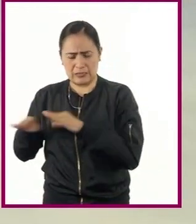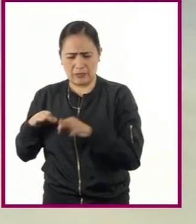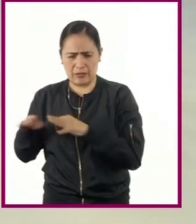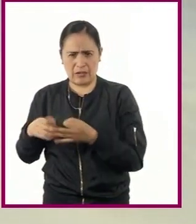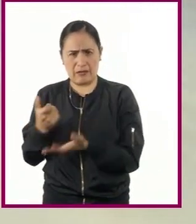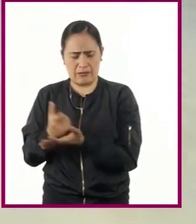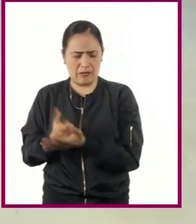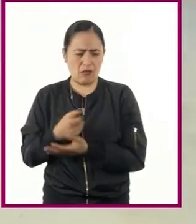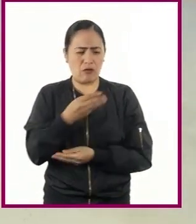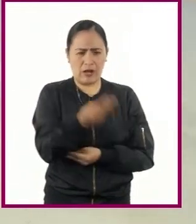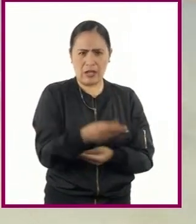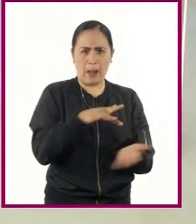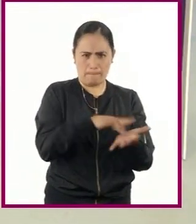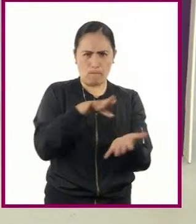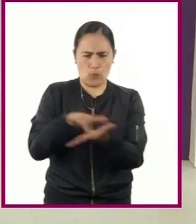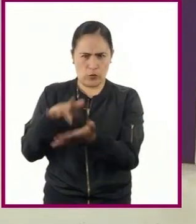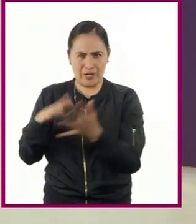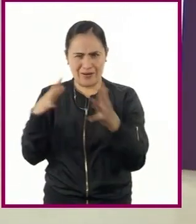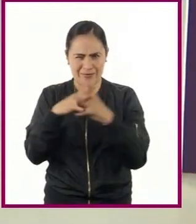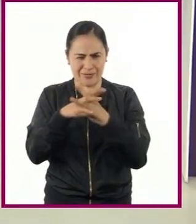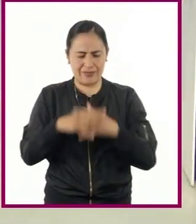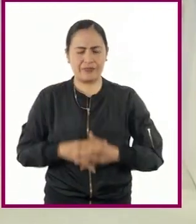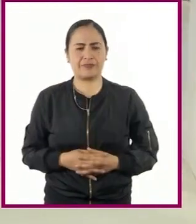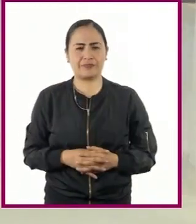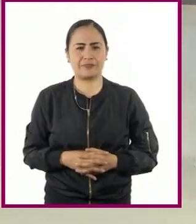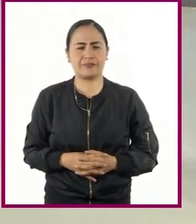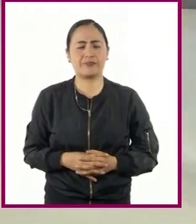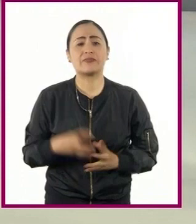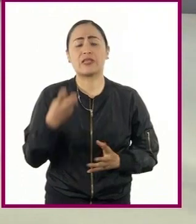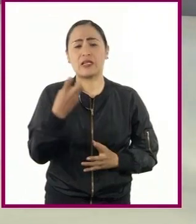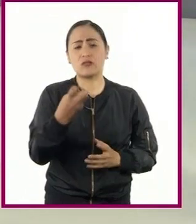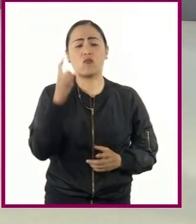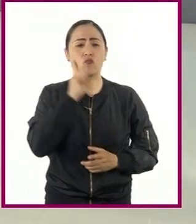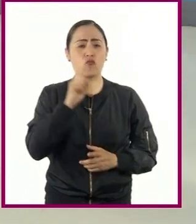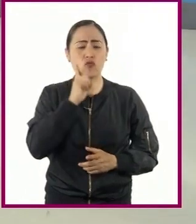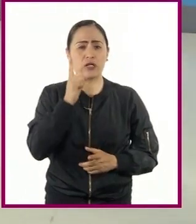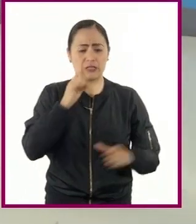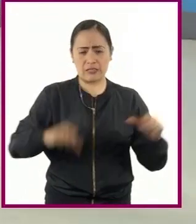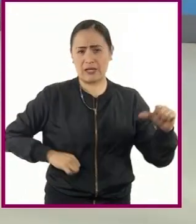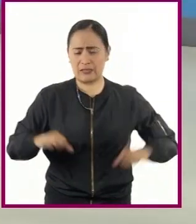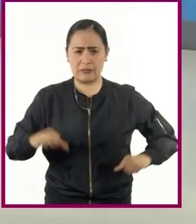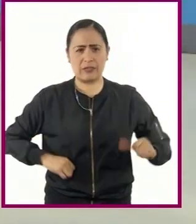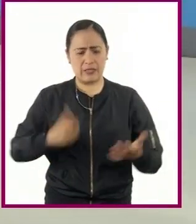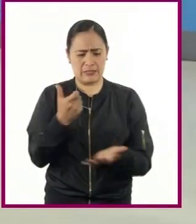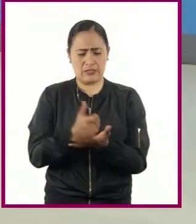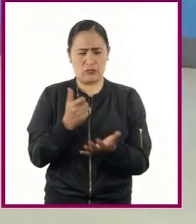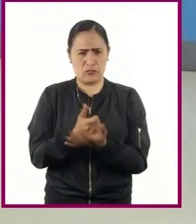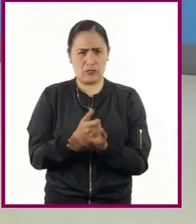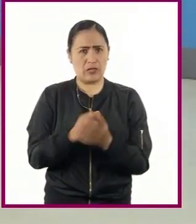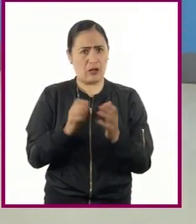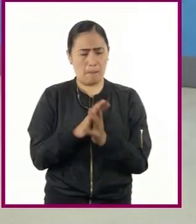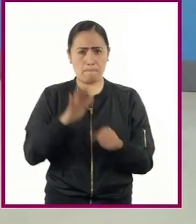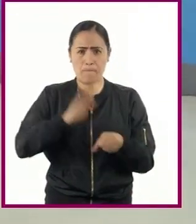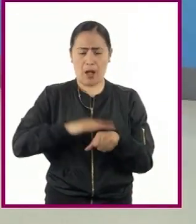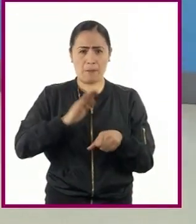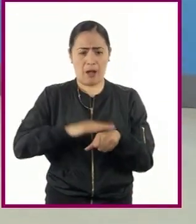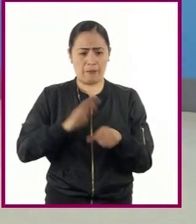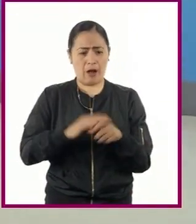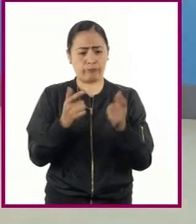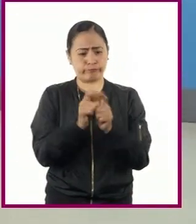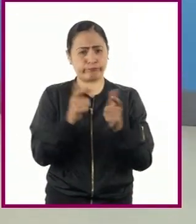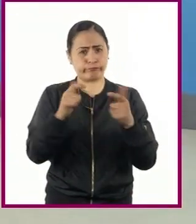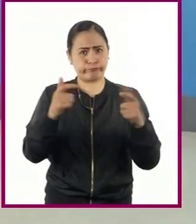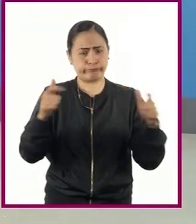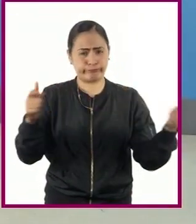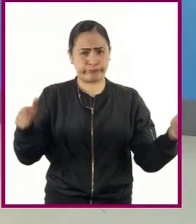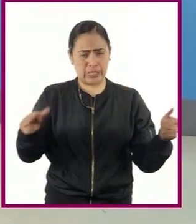Esto hizo que la proporción de mujeres que ingresaron a las actividades económicas creciera de manera significativa durante el